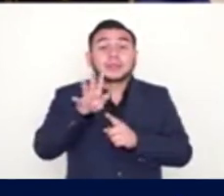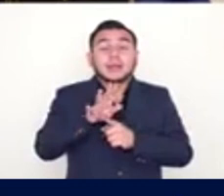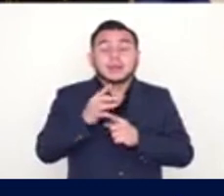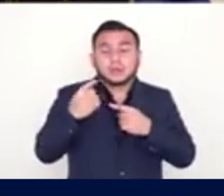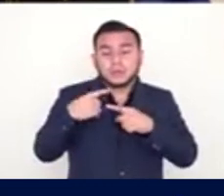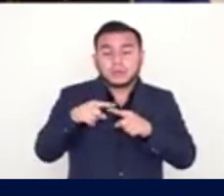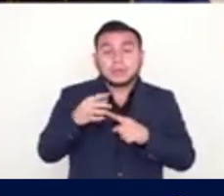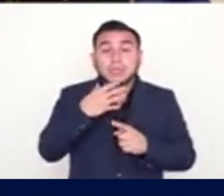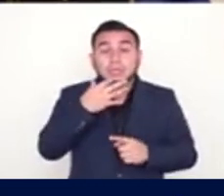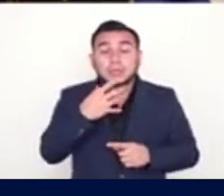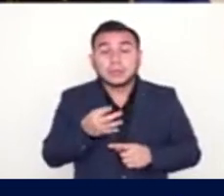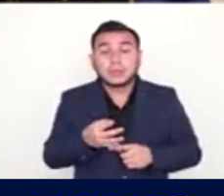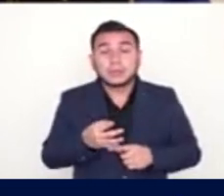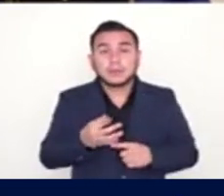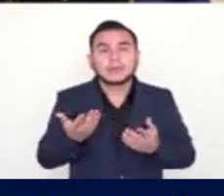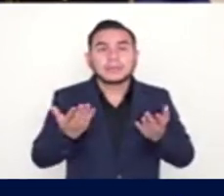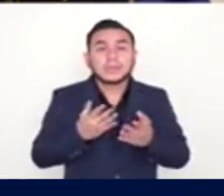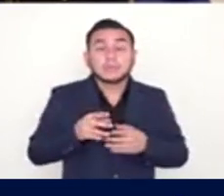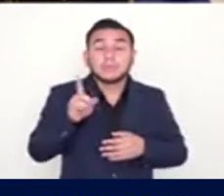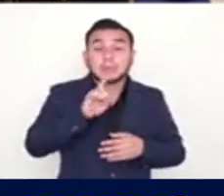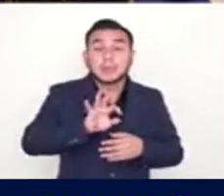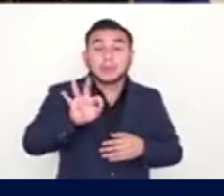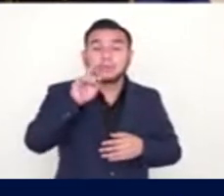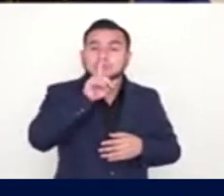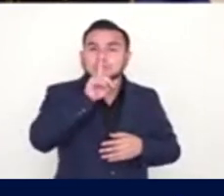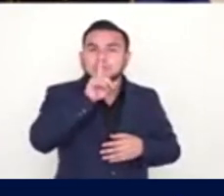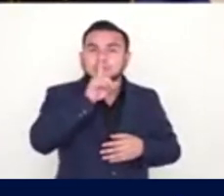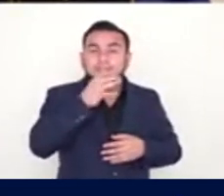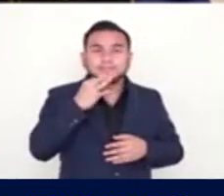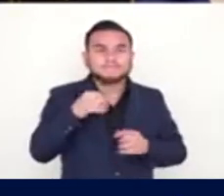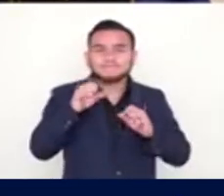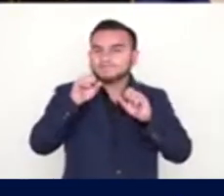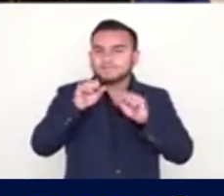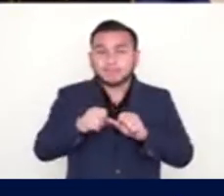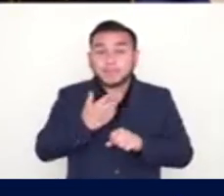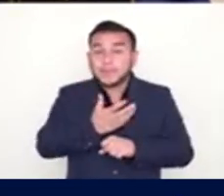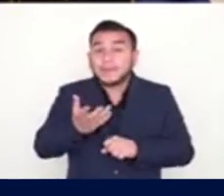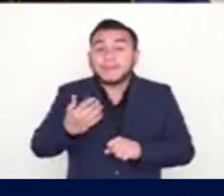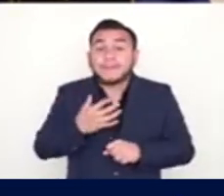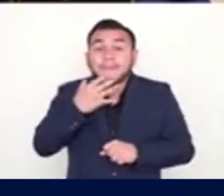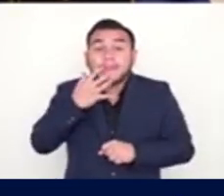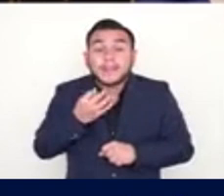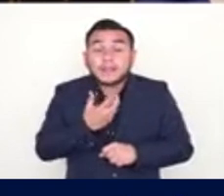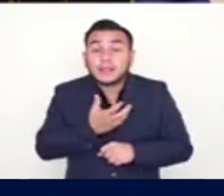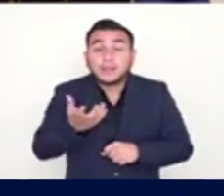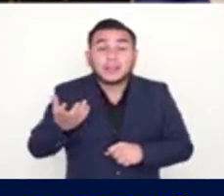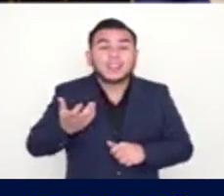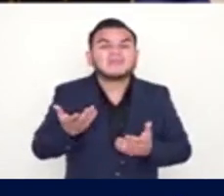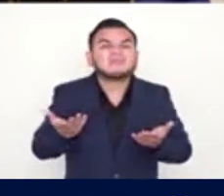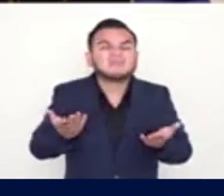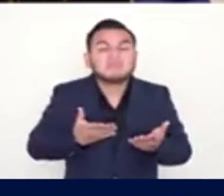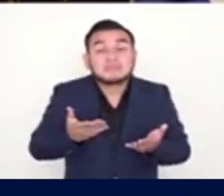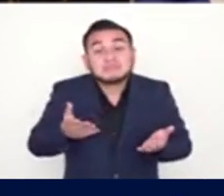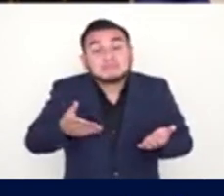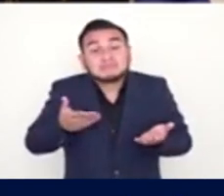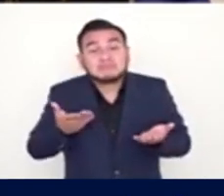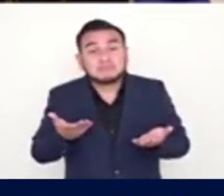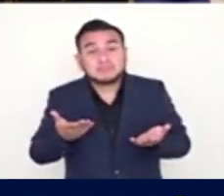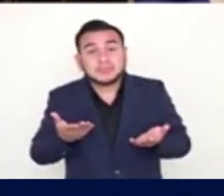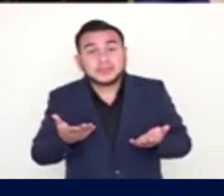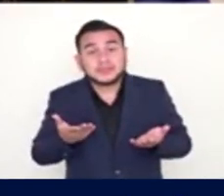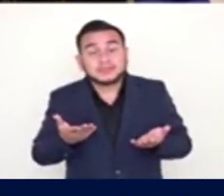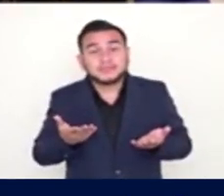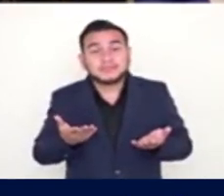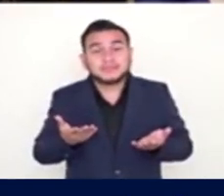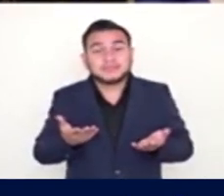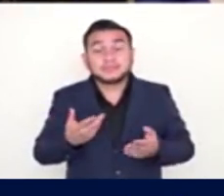plazo. Y en la última vez lo que hicieron fue mejor quedarse callados, porque ya no pueden seguir poniendo más plazos porque se van a ver ridículos ellos, pero